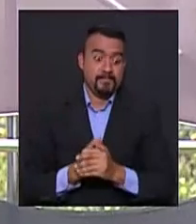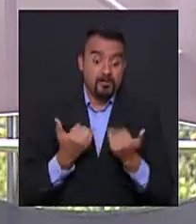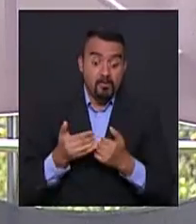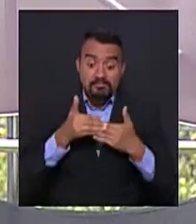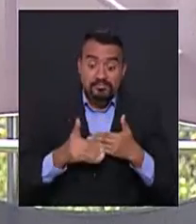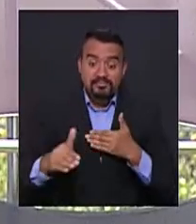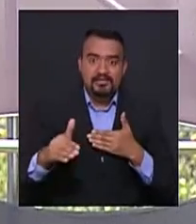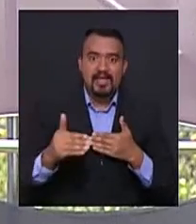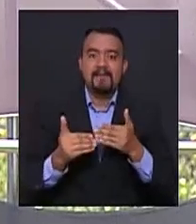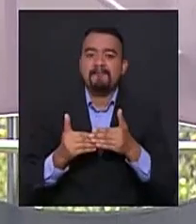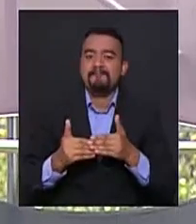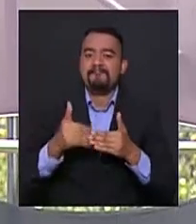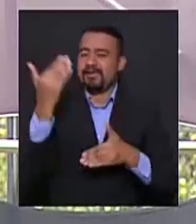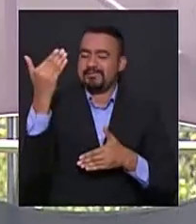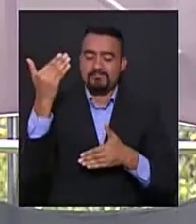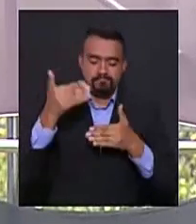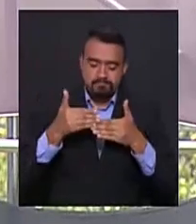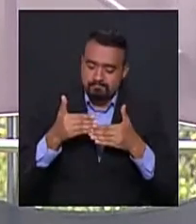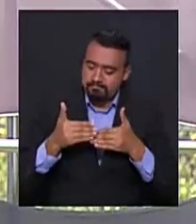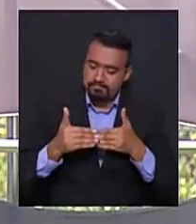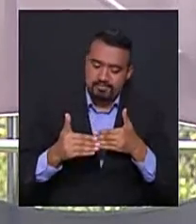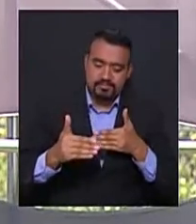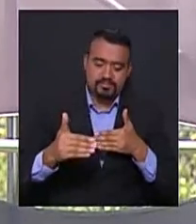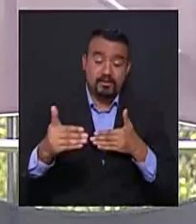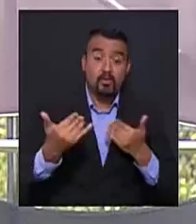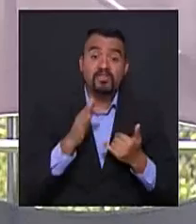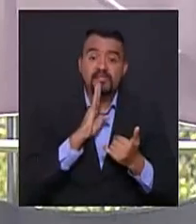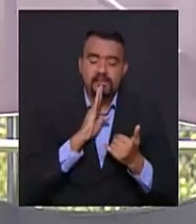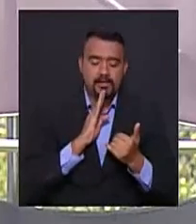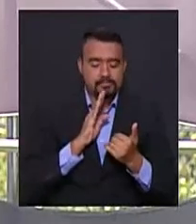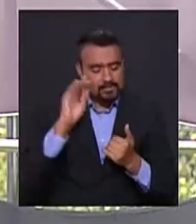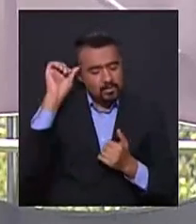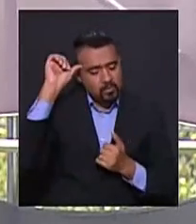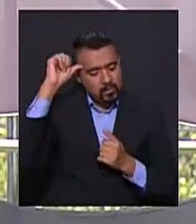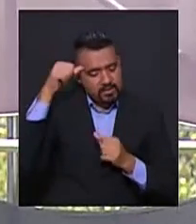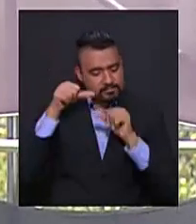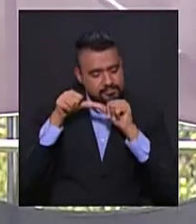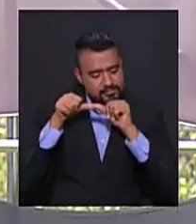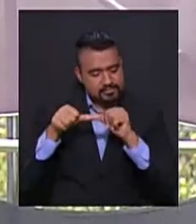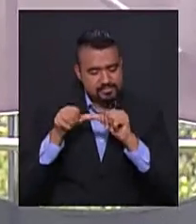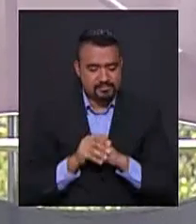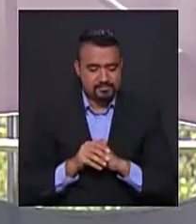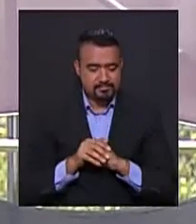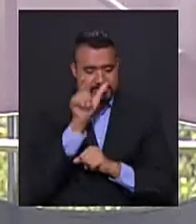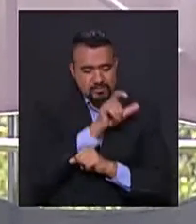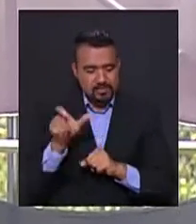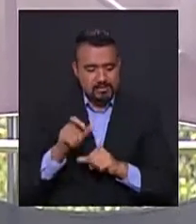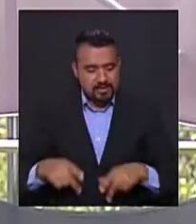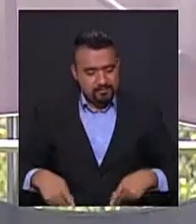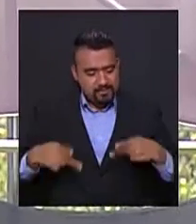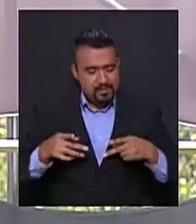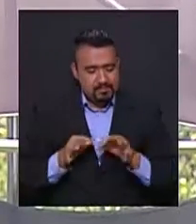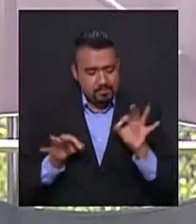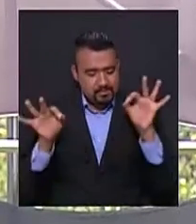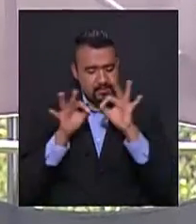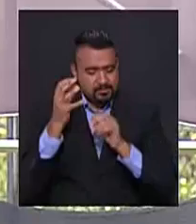principio. Es un día para acompañar el silencio, para reivindicar el valor de un abrazo y de la vida.